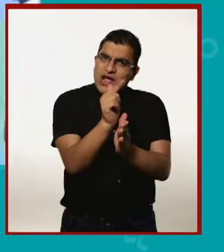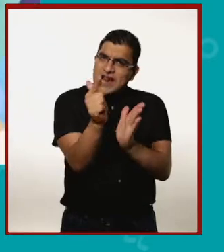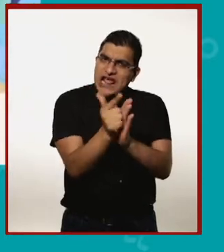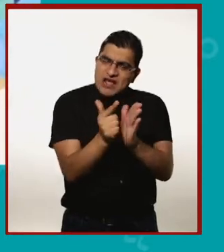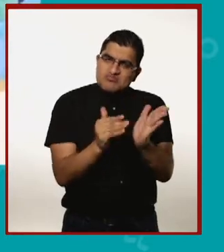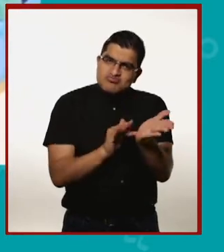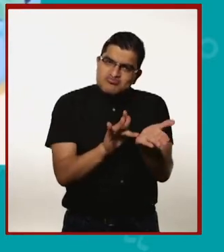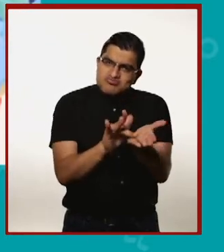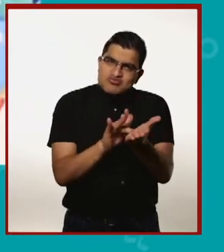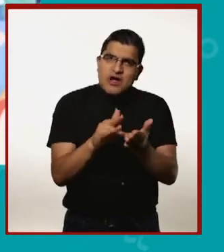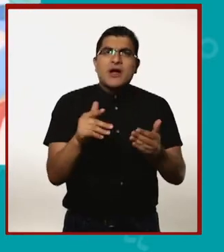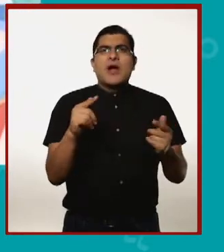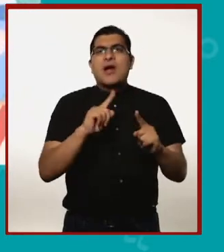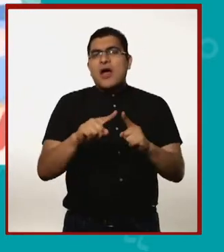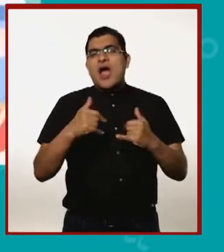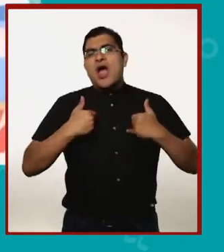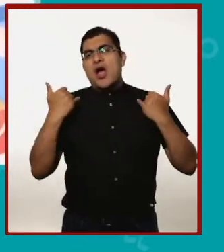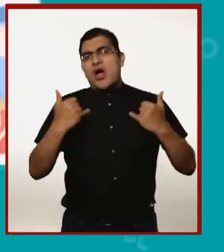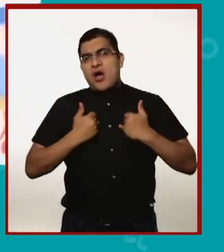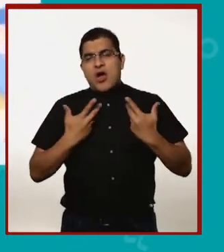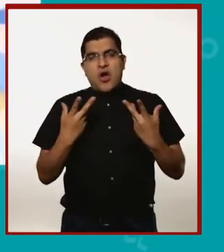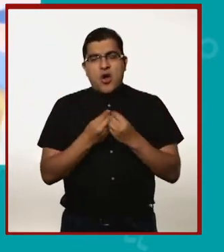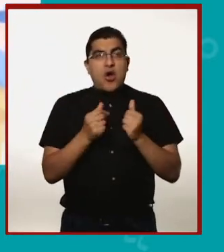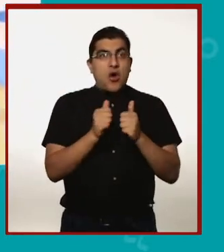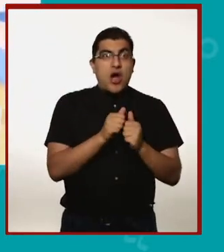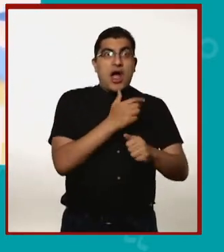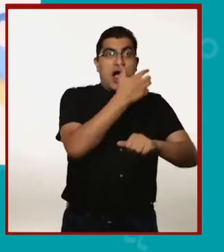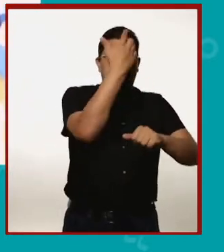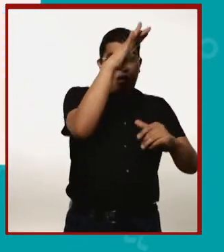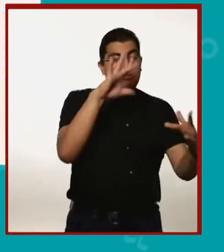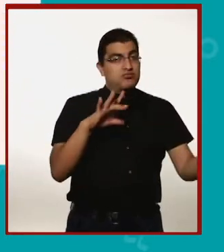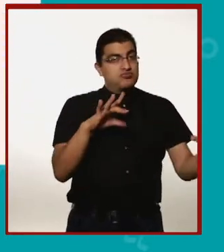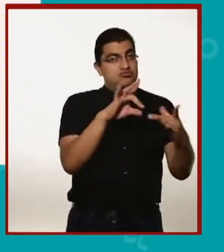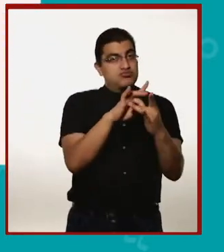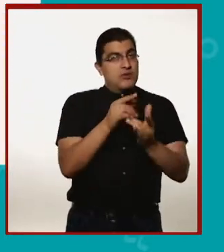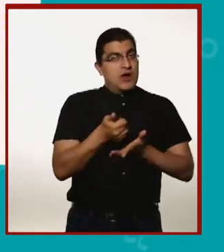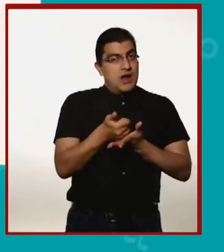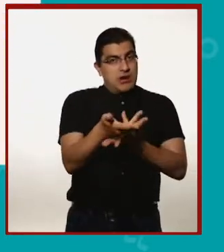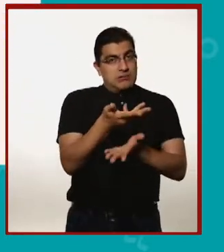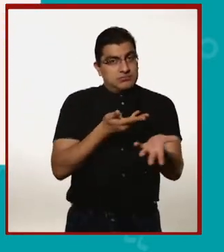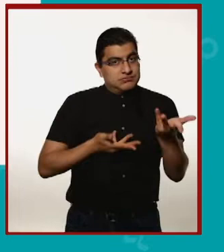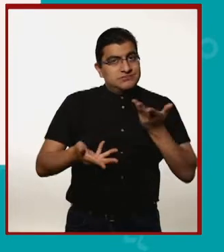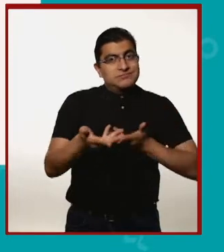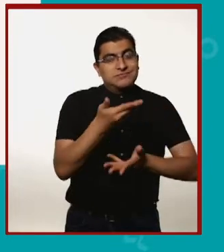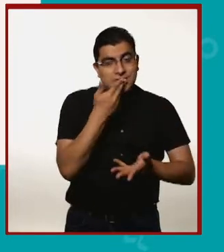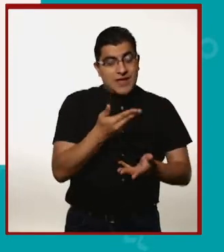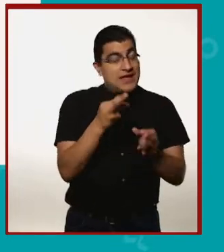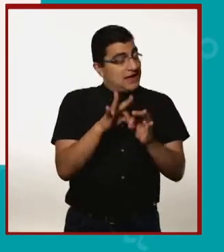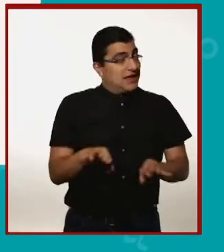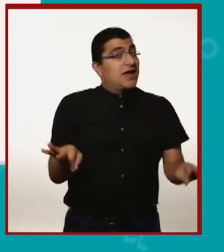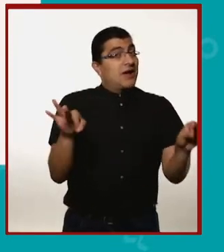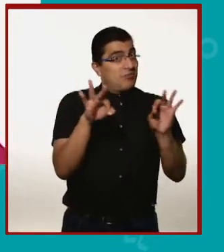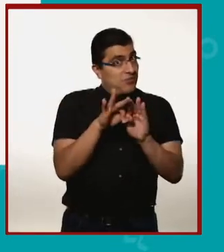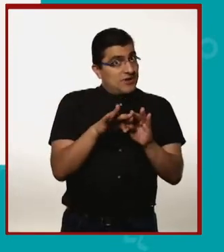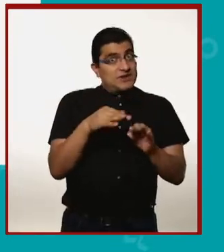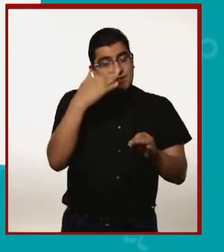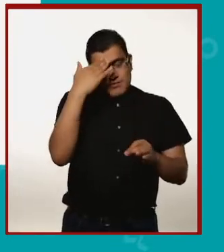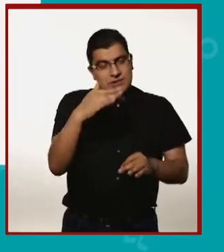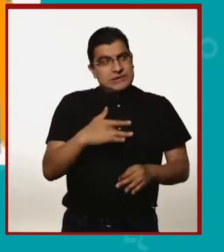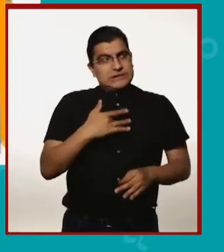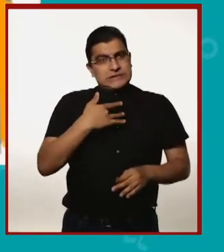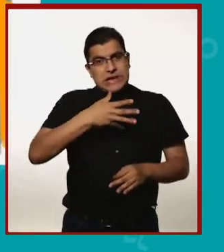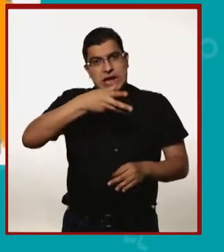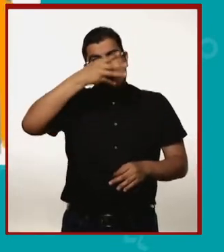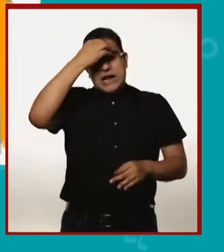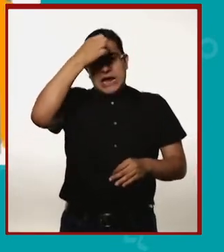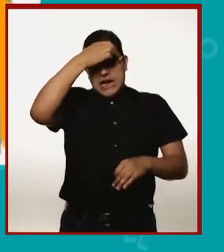que participen los adolescentes con acompañamiento de adultos. Pero también resulta importante